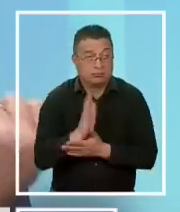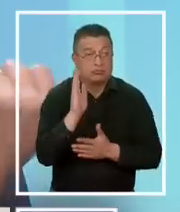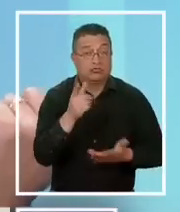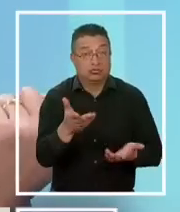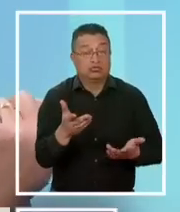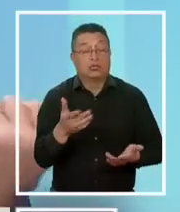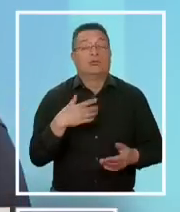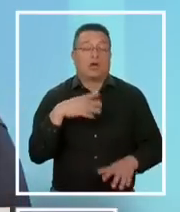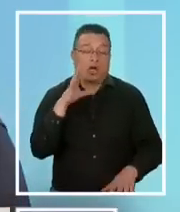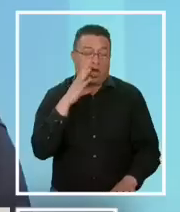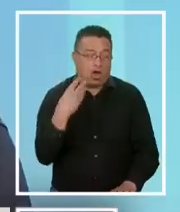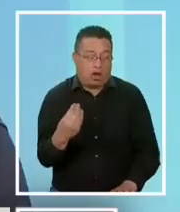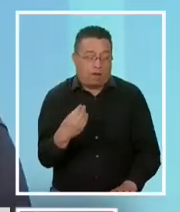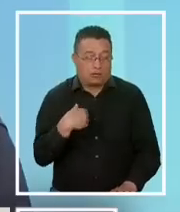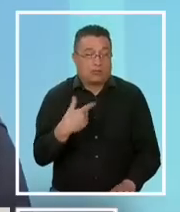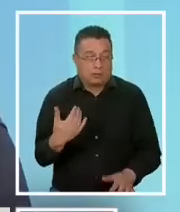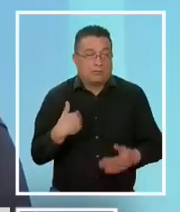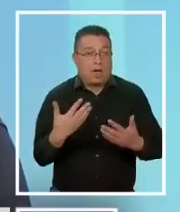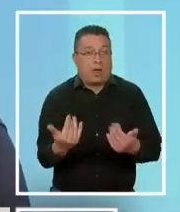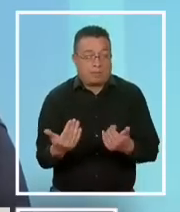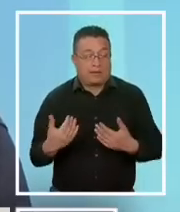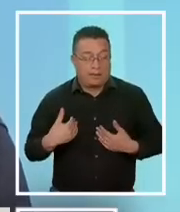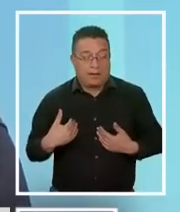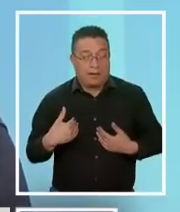mire dado que yo no tengo respuesta